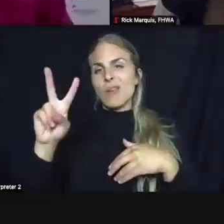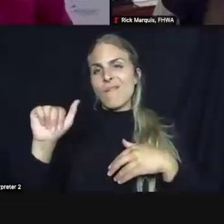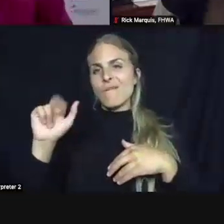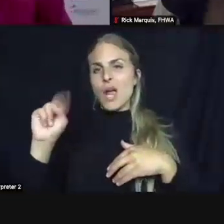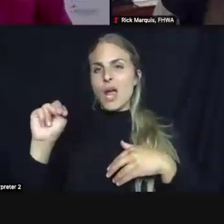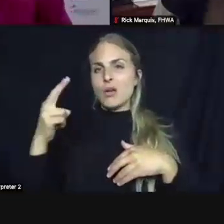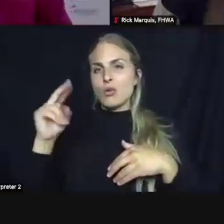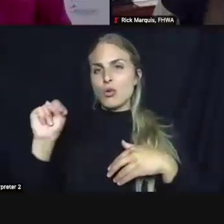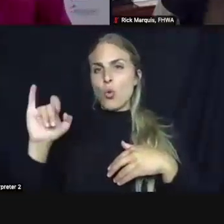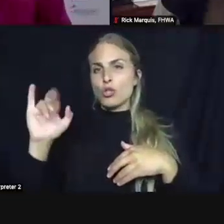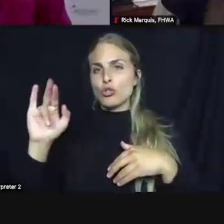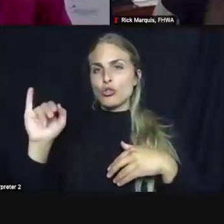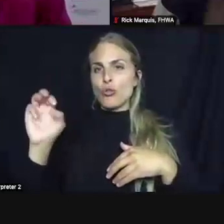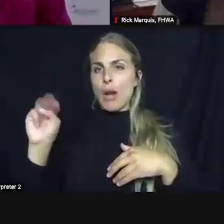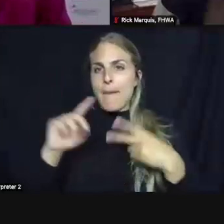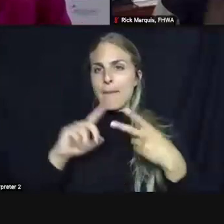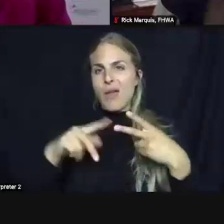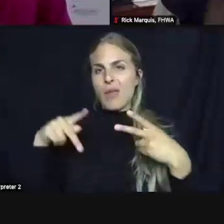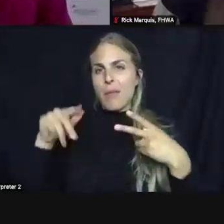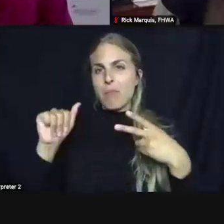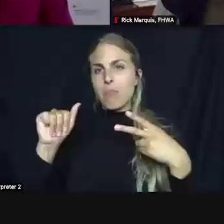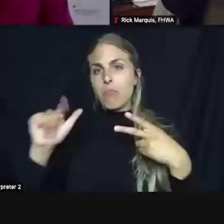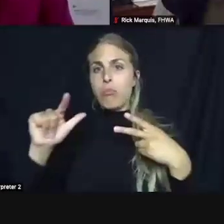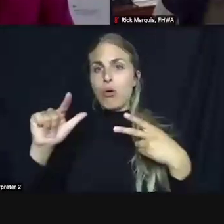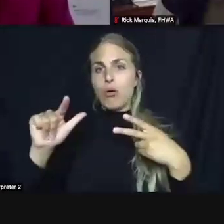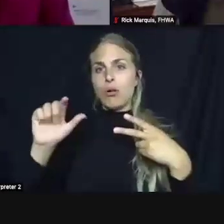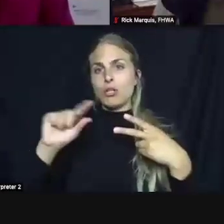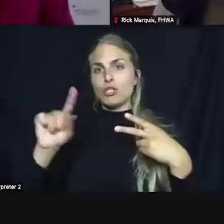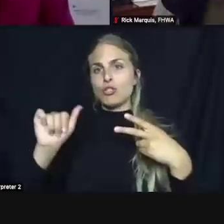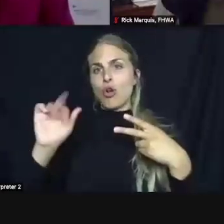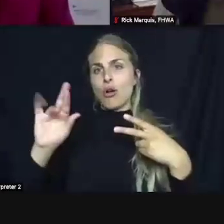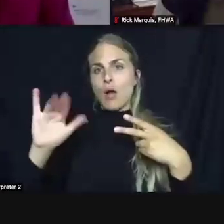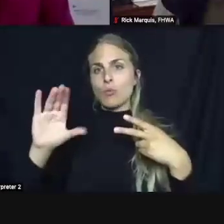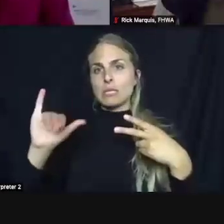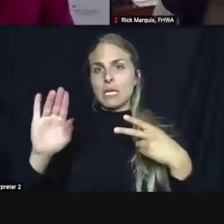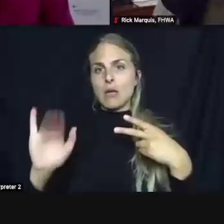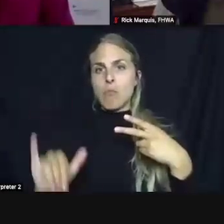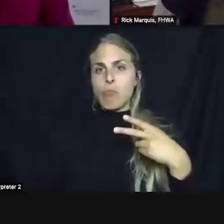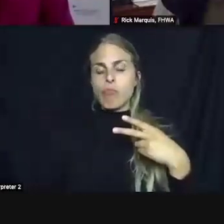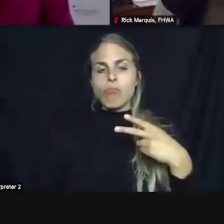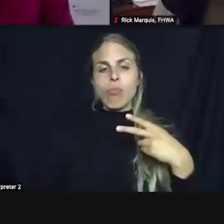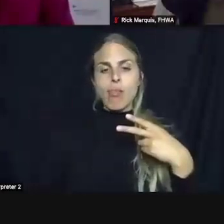Ahora Ronald Van Nordstrom, luego Paul Zarkowski.